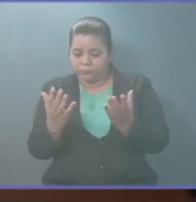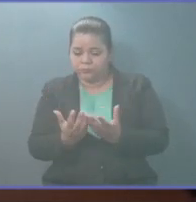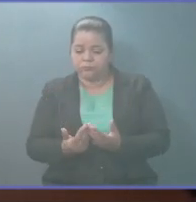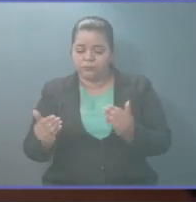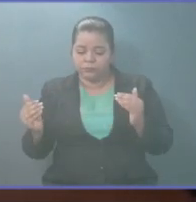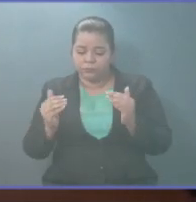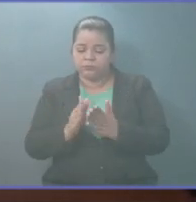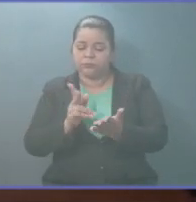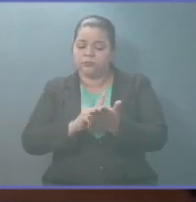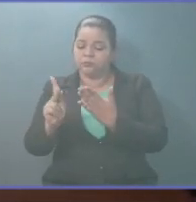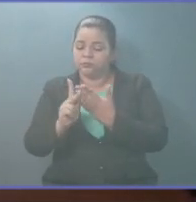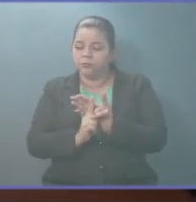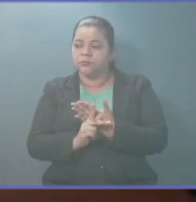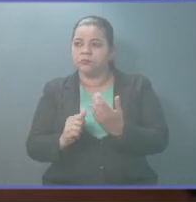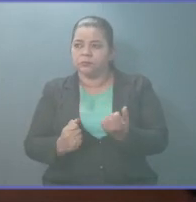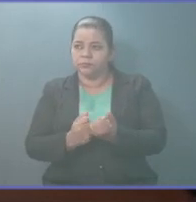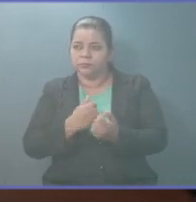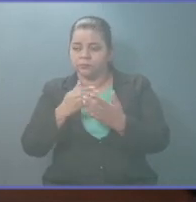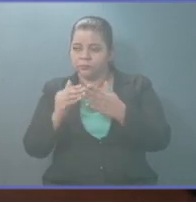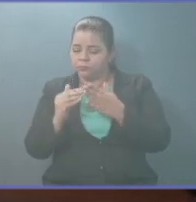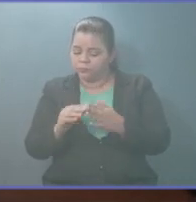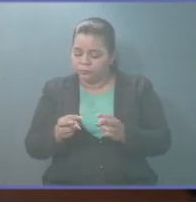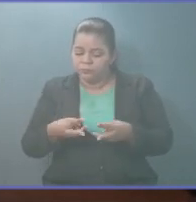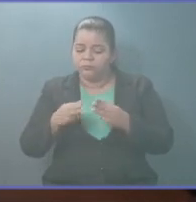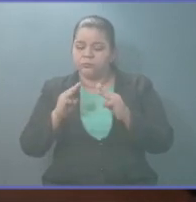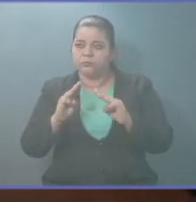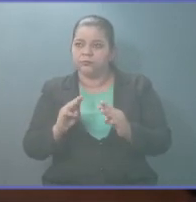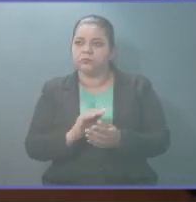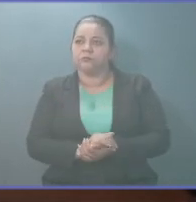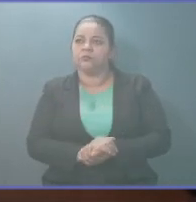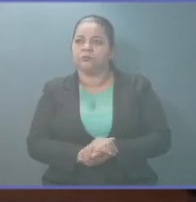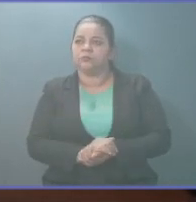de programas de formación en el exterior en las diversas modalidades en que se ofrece.